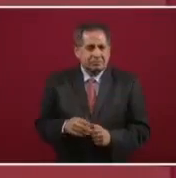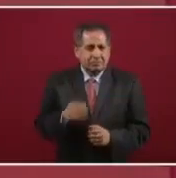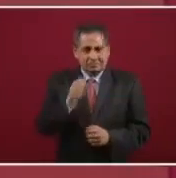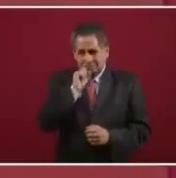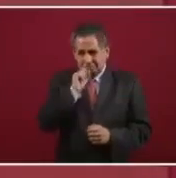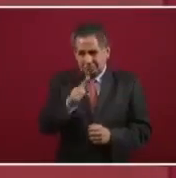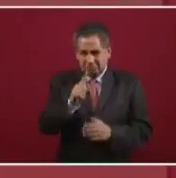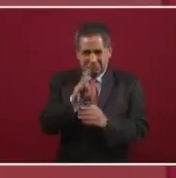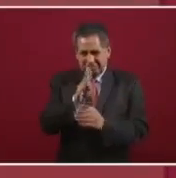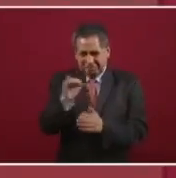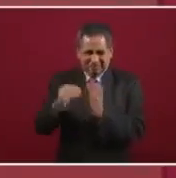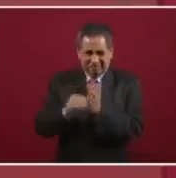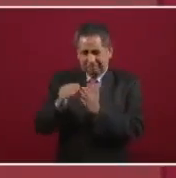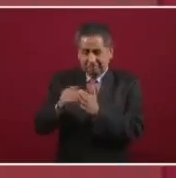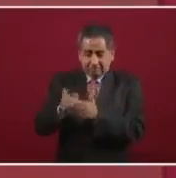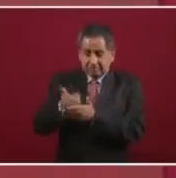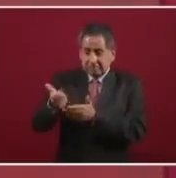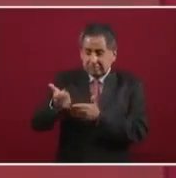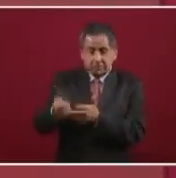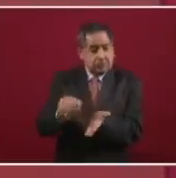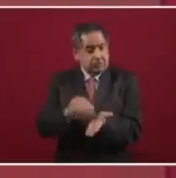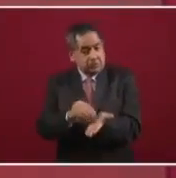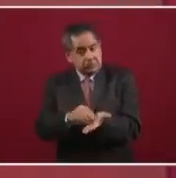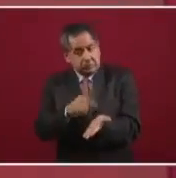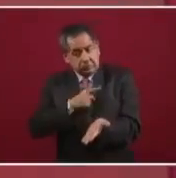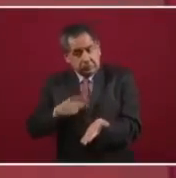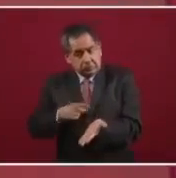también 1 billón?